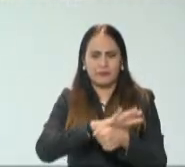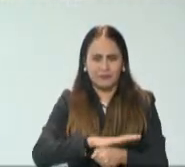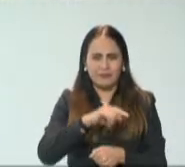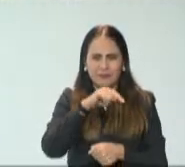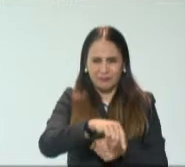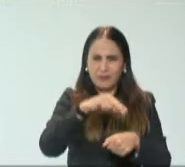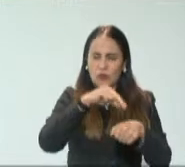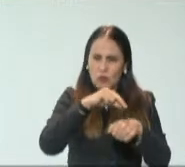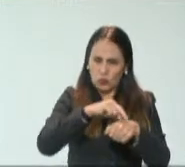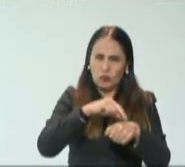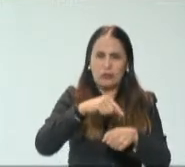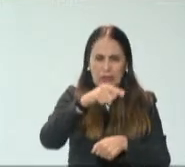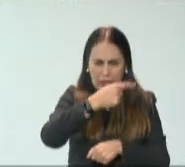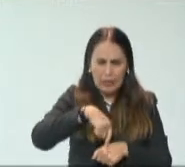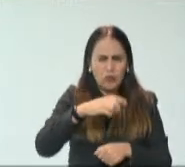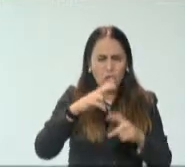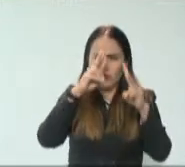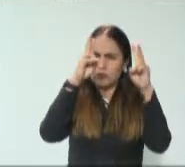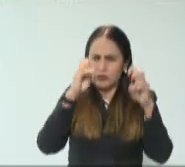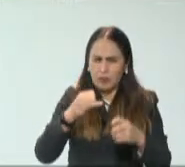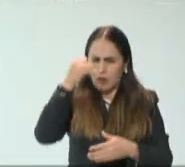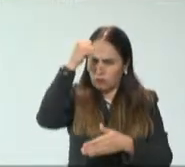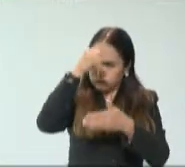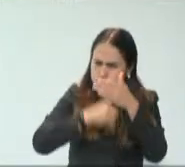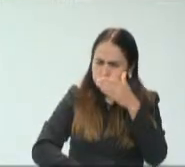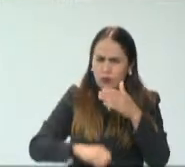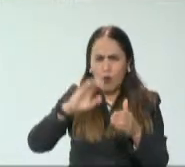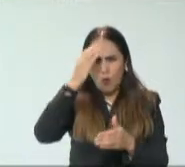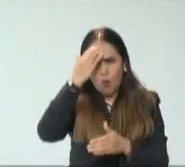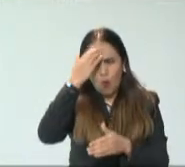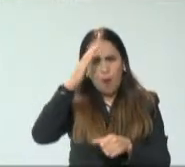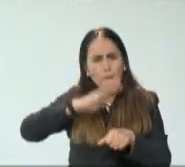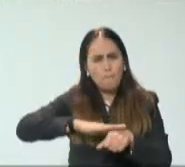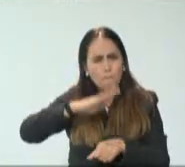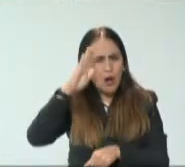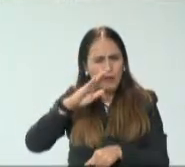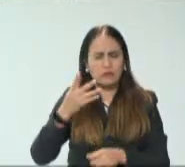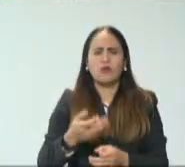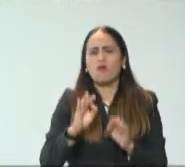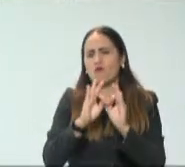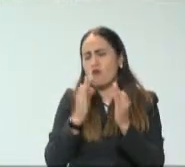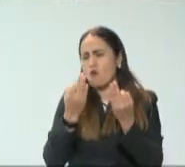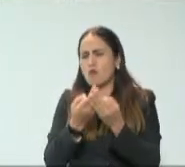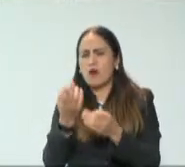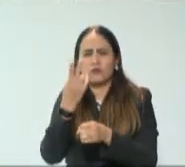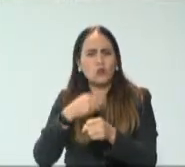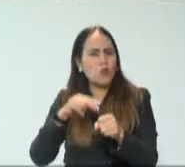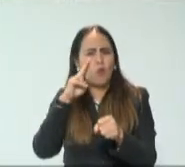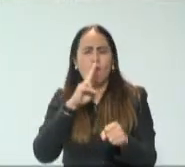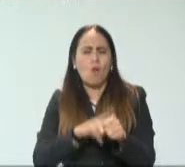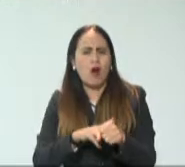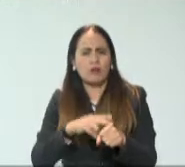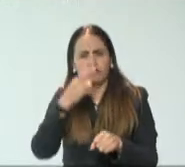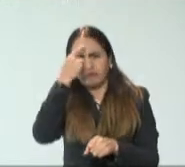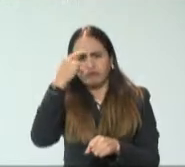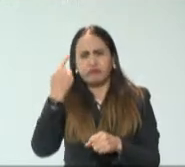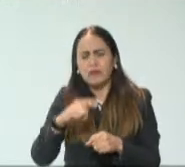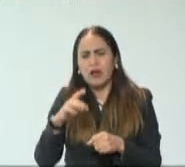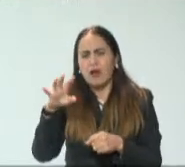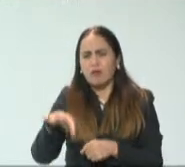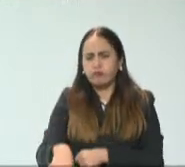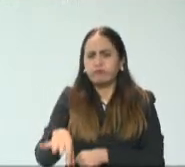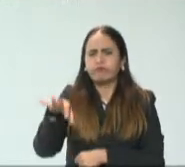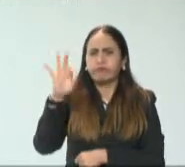salud y con mucho conocimiento de la institución Más allá de los métodos tradicionales que se llevaban a cabo para la elección